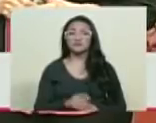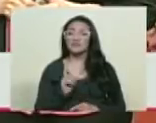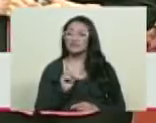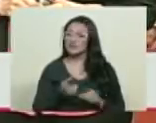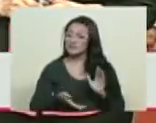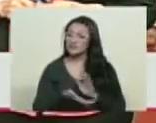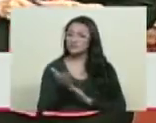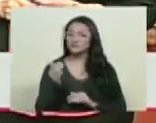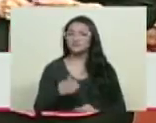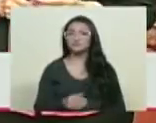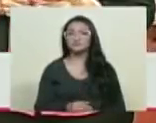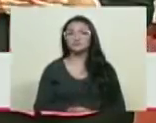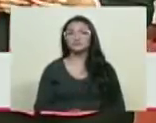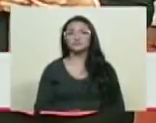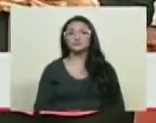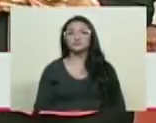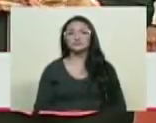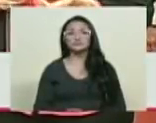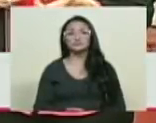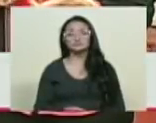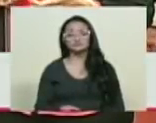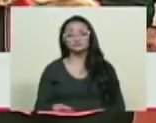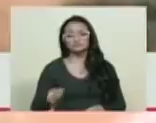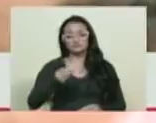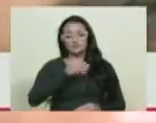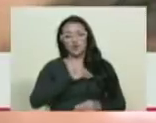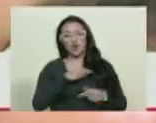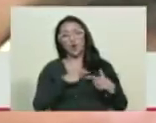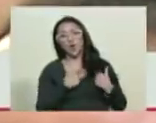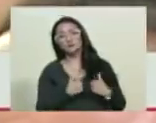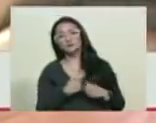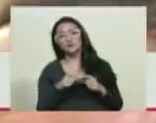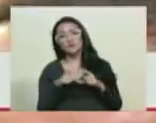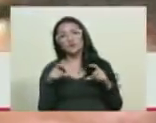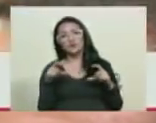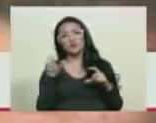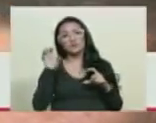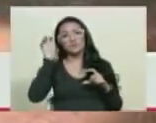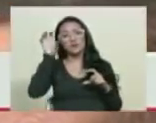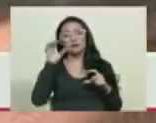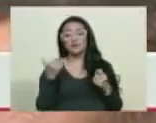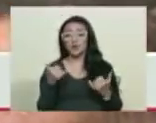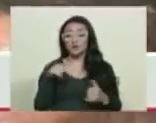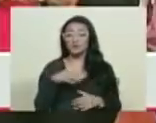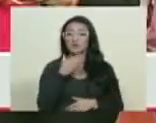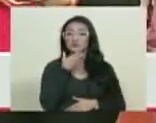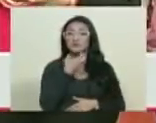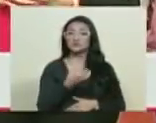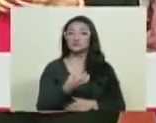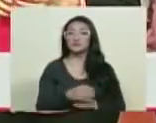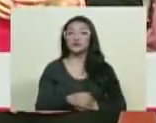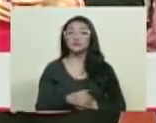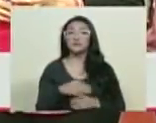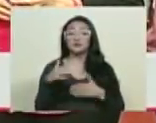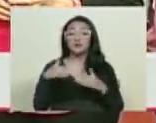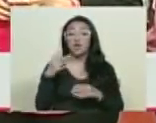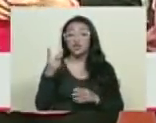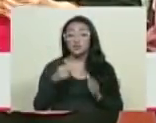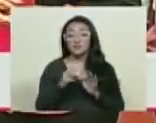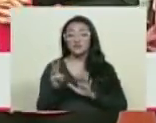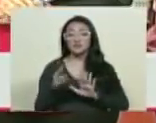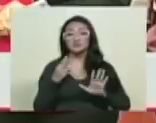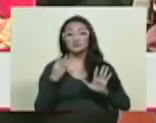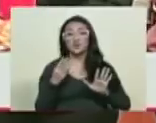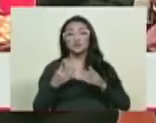ir agarrar poner en su corazón su carne citó con padre sobre todo en diciembre y lo que viene para el 2018